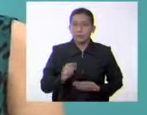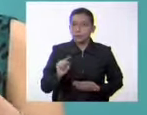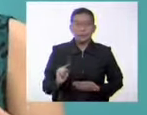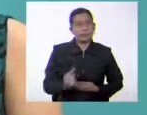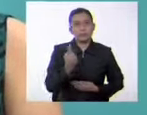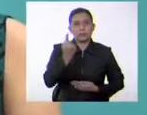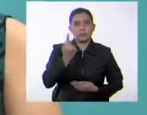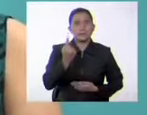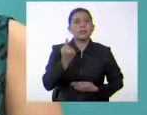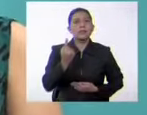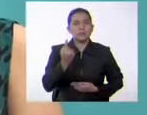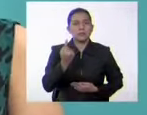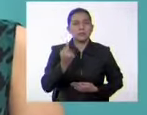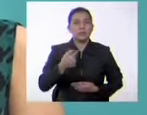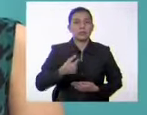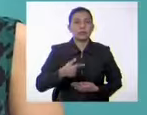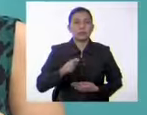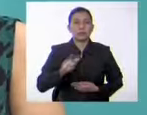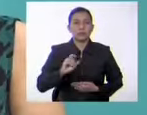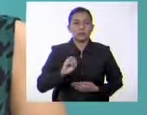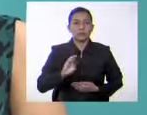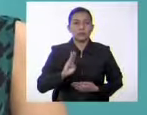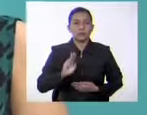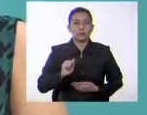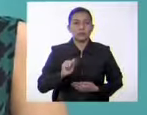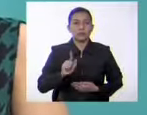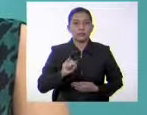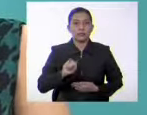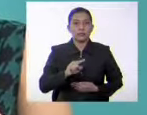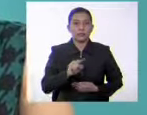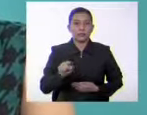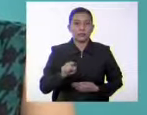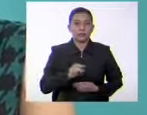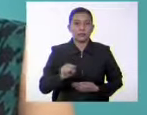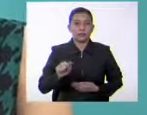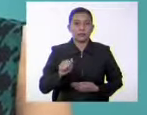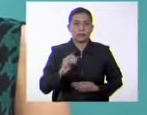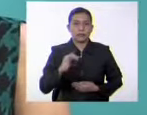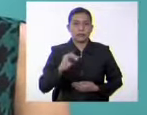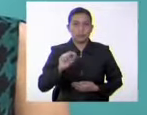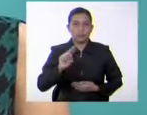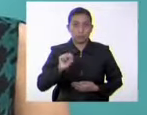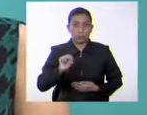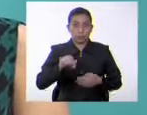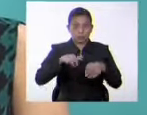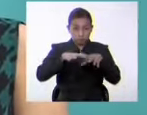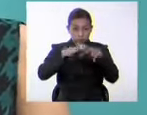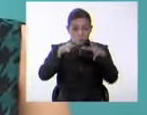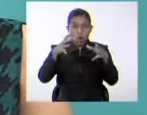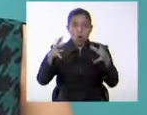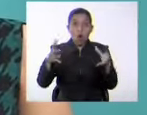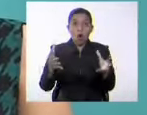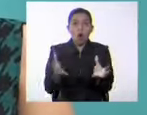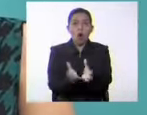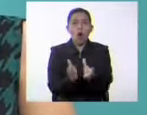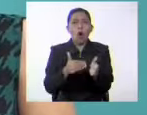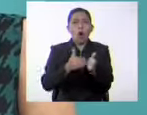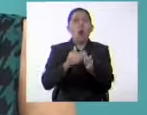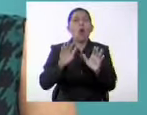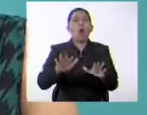es la globalización. Porque a partir de la llegada de los españoles a nuestras tierras, al continente